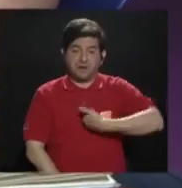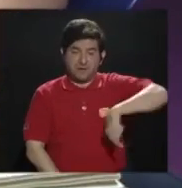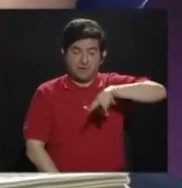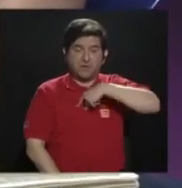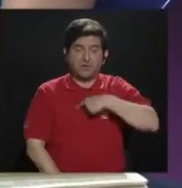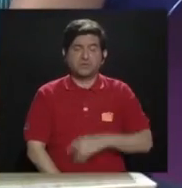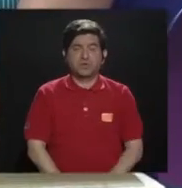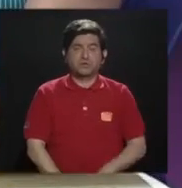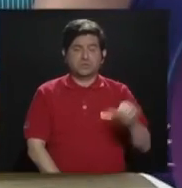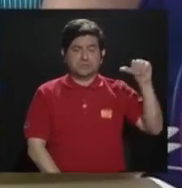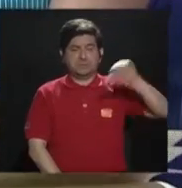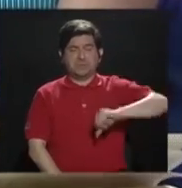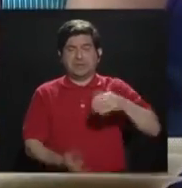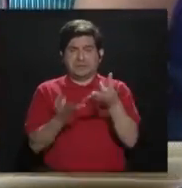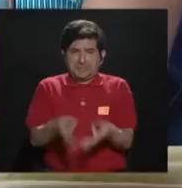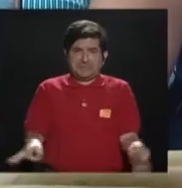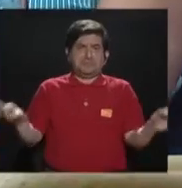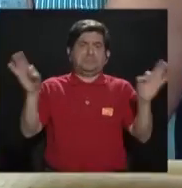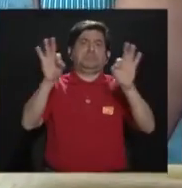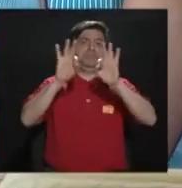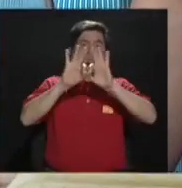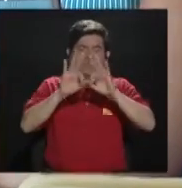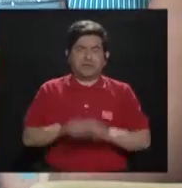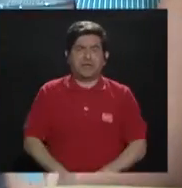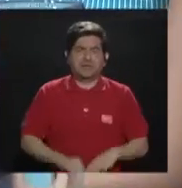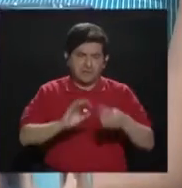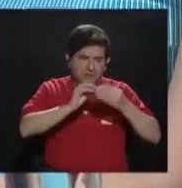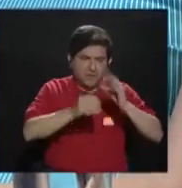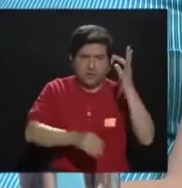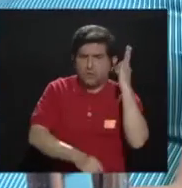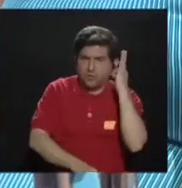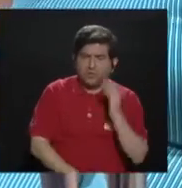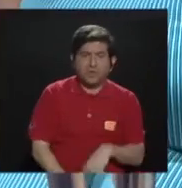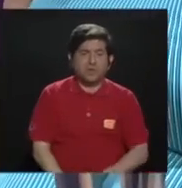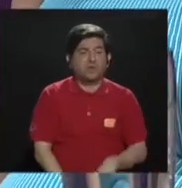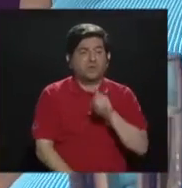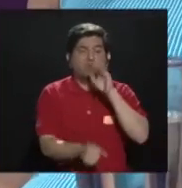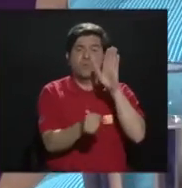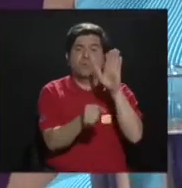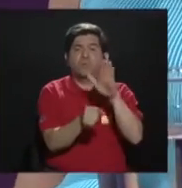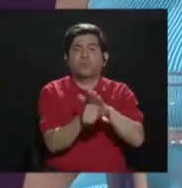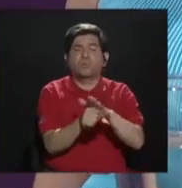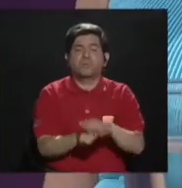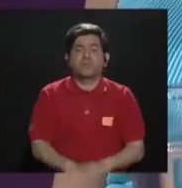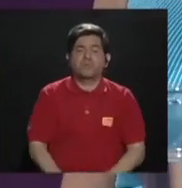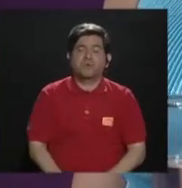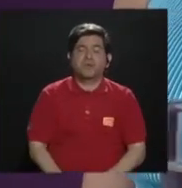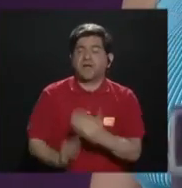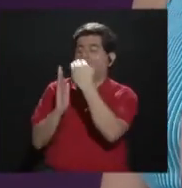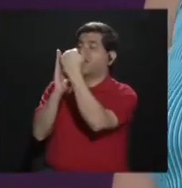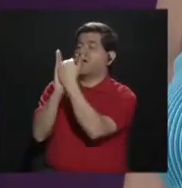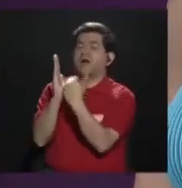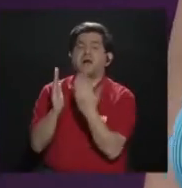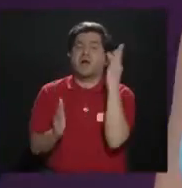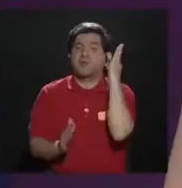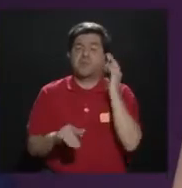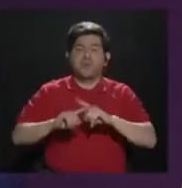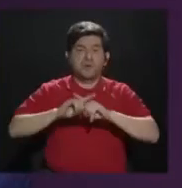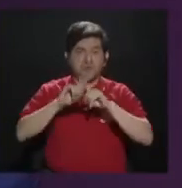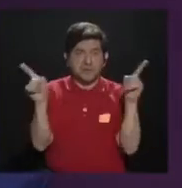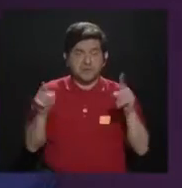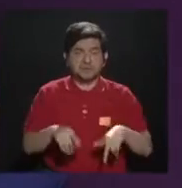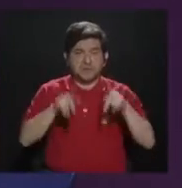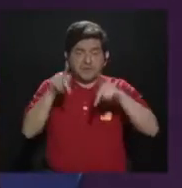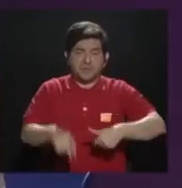tuvimos una pérdida importante en la parte femenina. Se cumplía con poner en la nómina las mujeres, pero